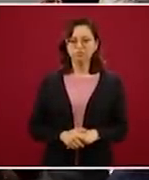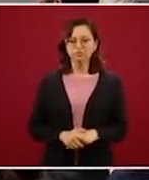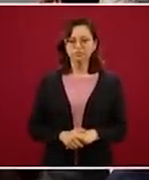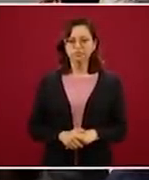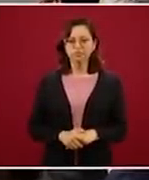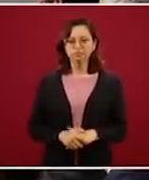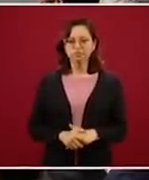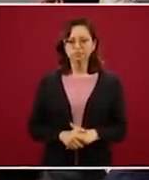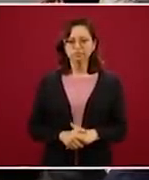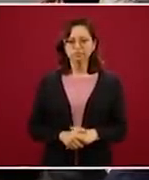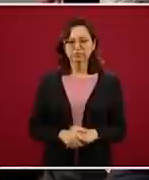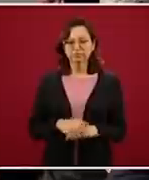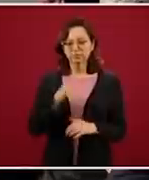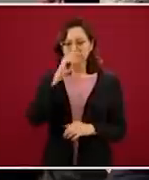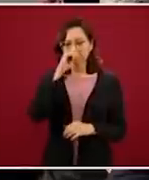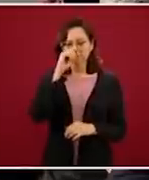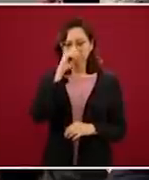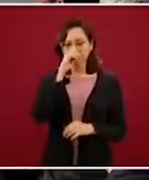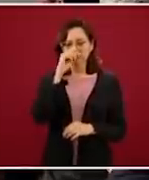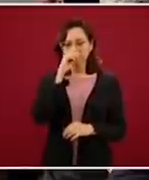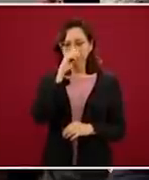Es